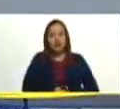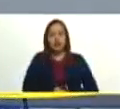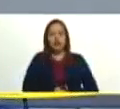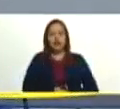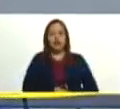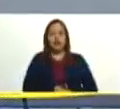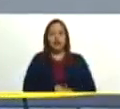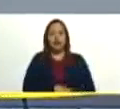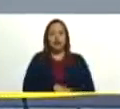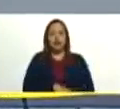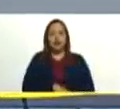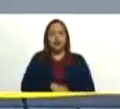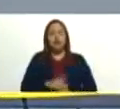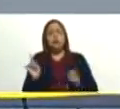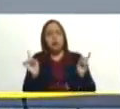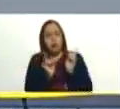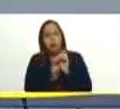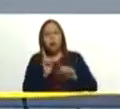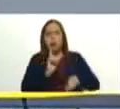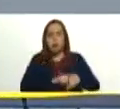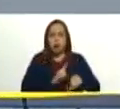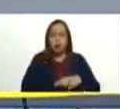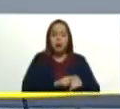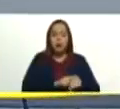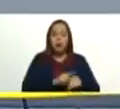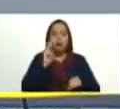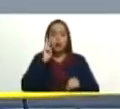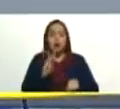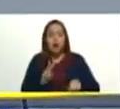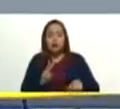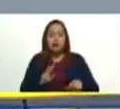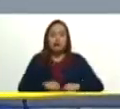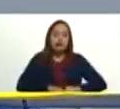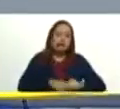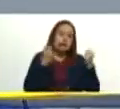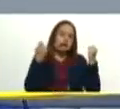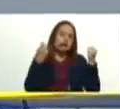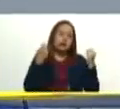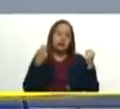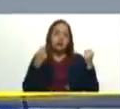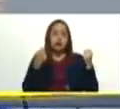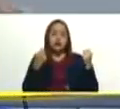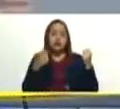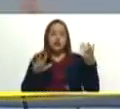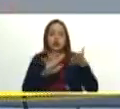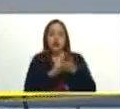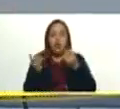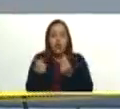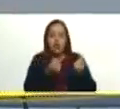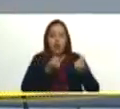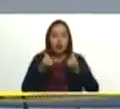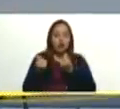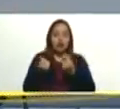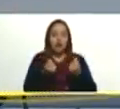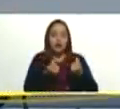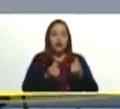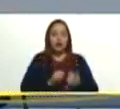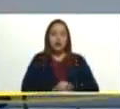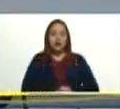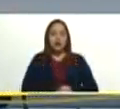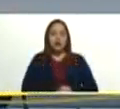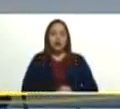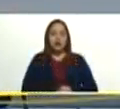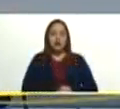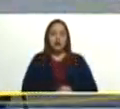Y por un tiempo, luego del colapso de las economías de